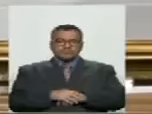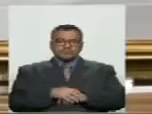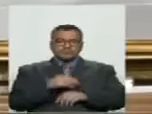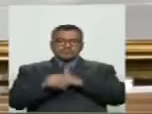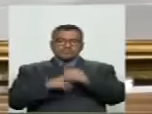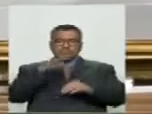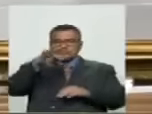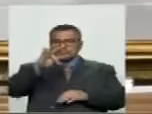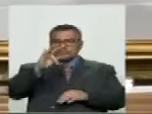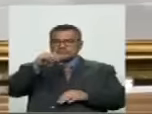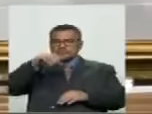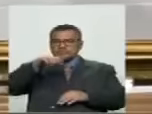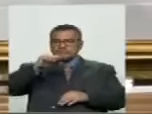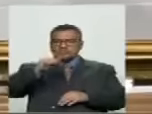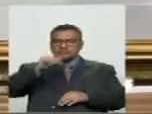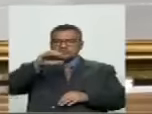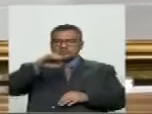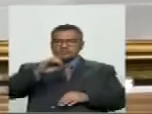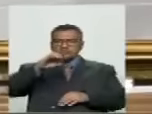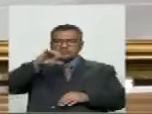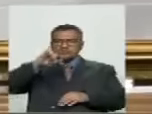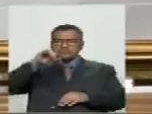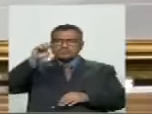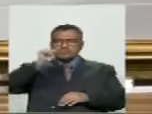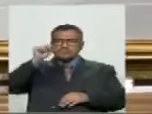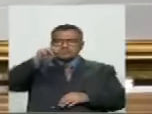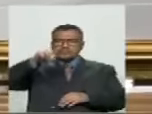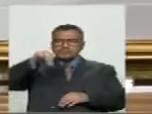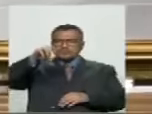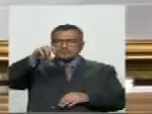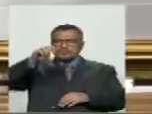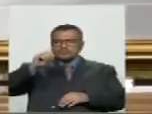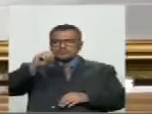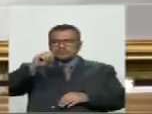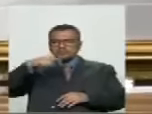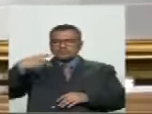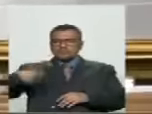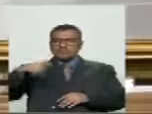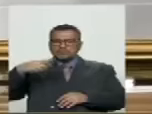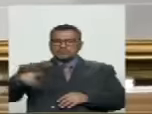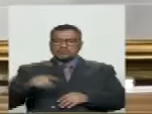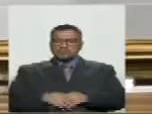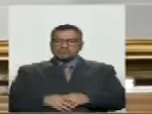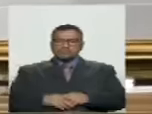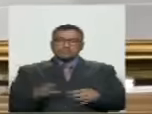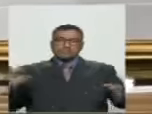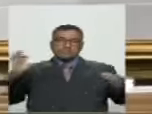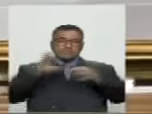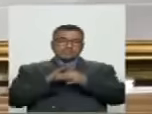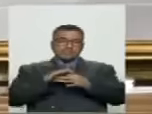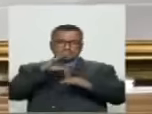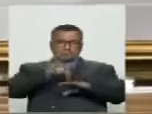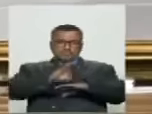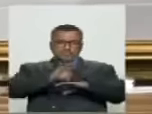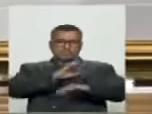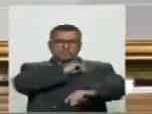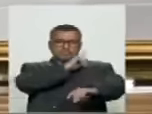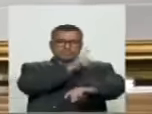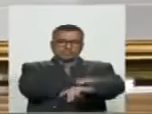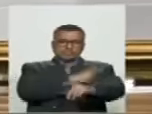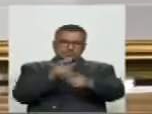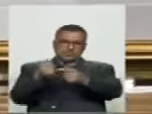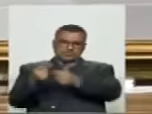es? Esa ideología es de extrema derecha, vinculada a los centros de poder del